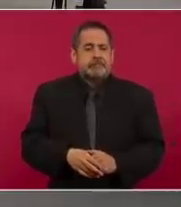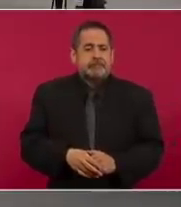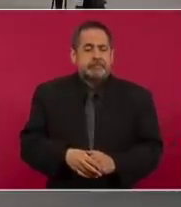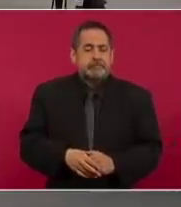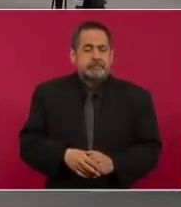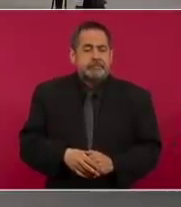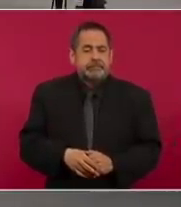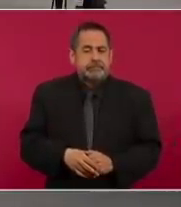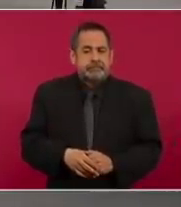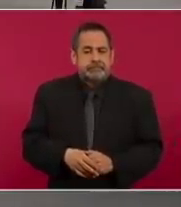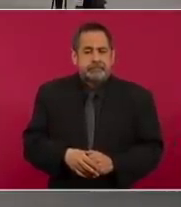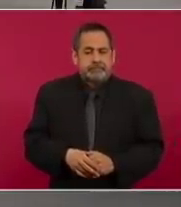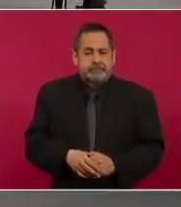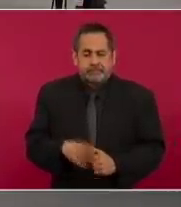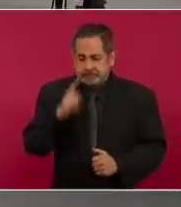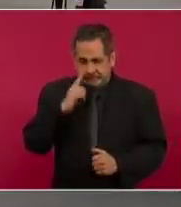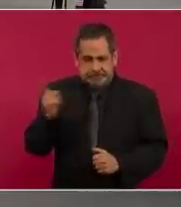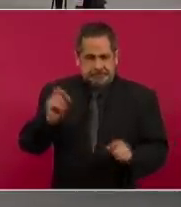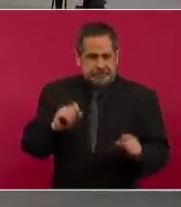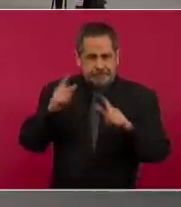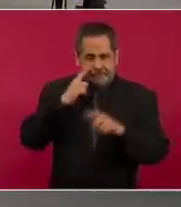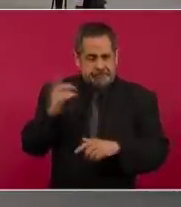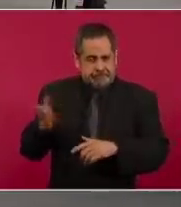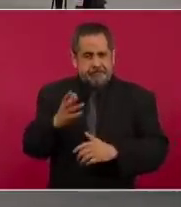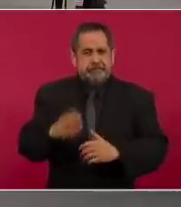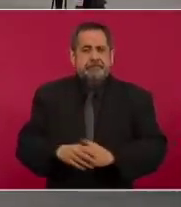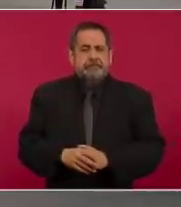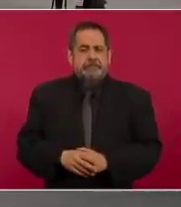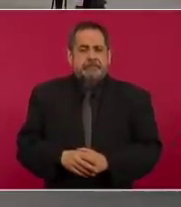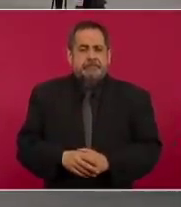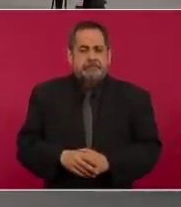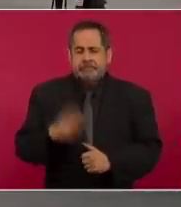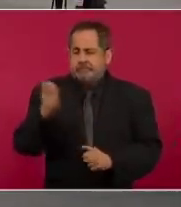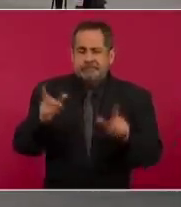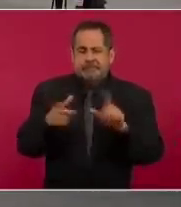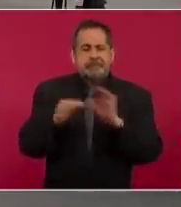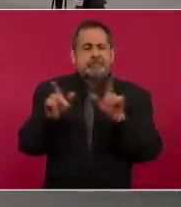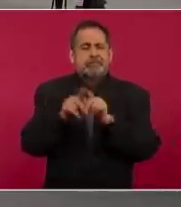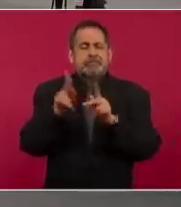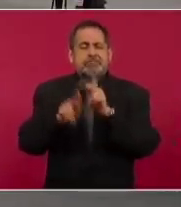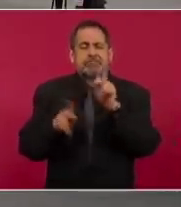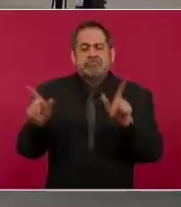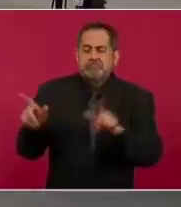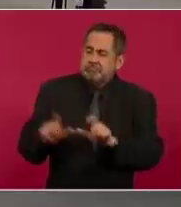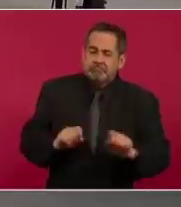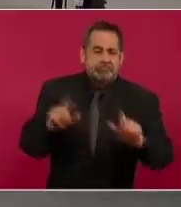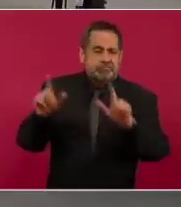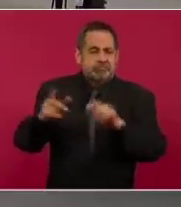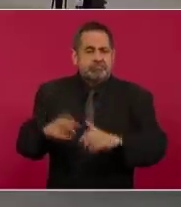¿Sí? A ver, nada más ese fragmento.